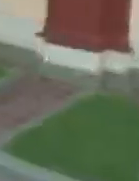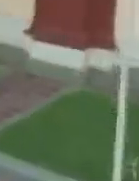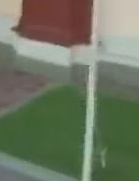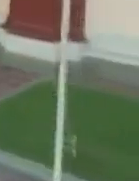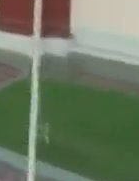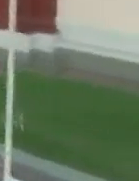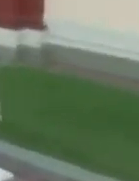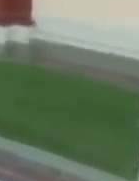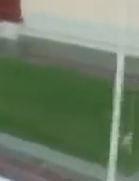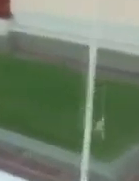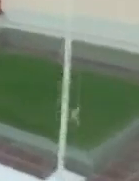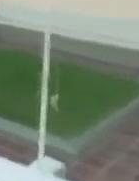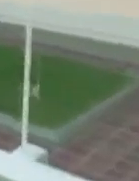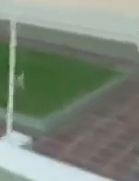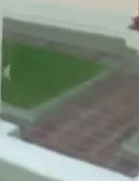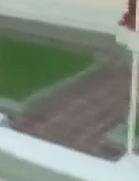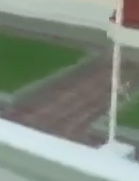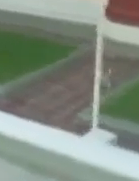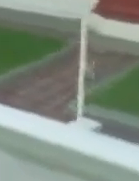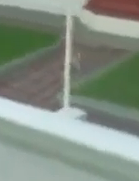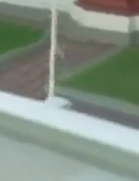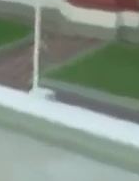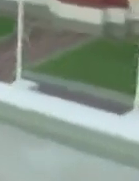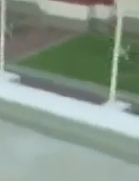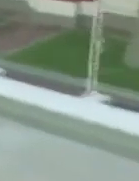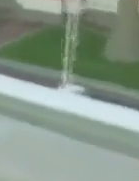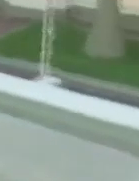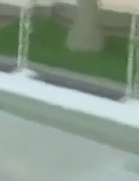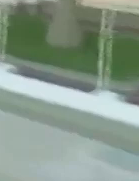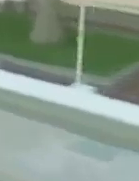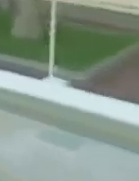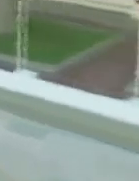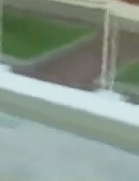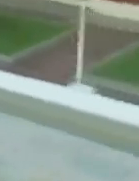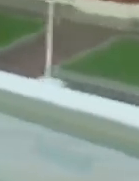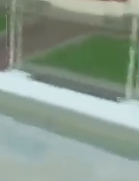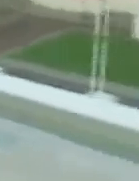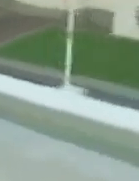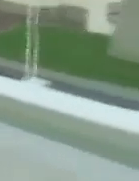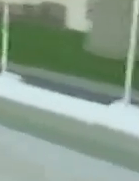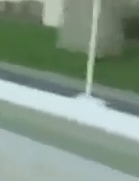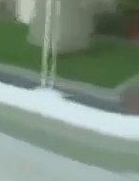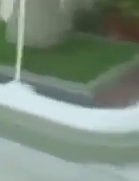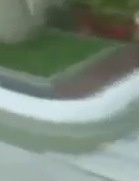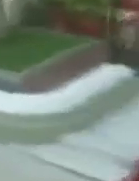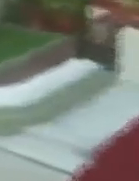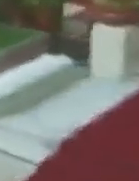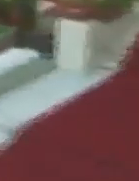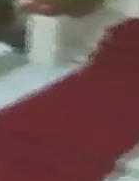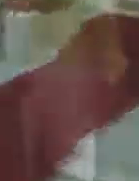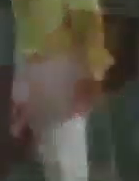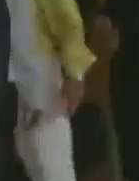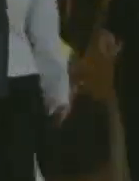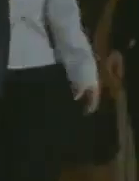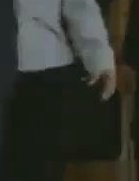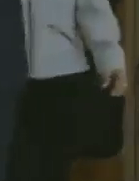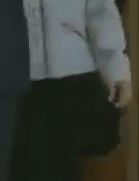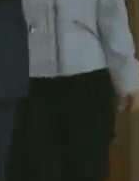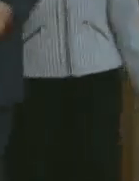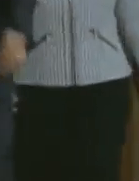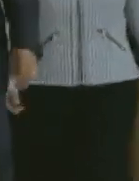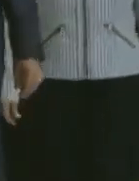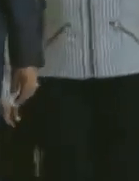se ha dado durante estos dos días cuando se han venido reuniendo acá en el palacio de miraflores tanto el es honorable